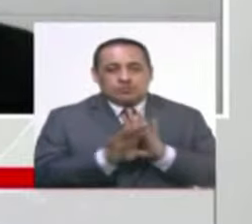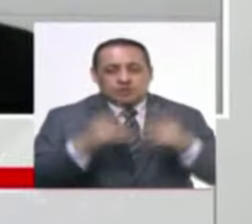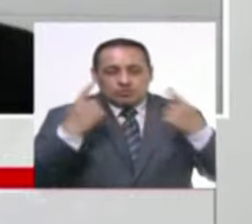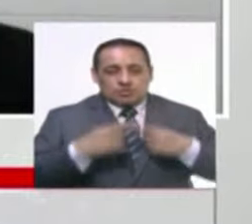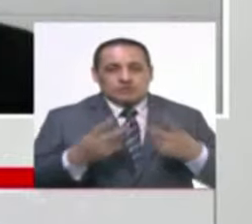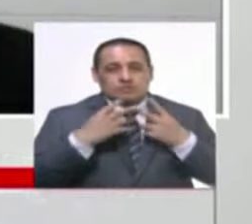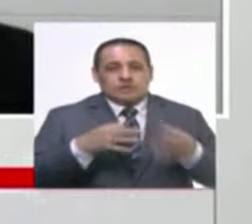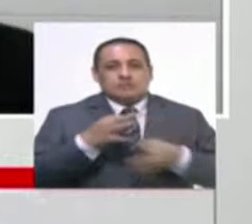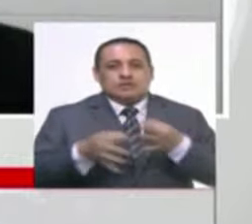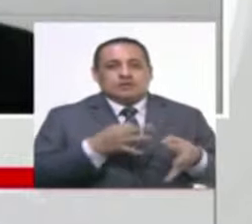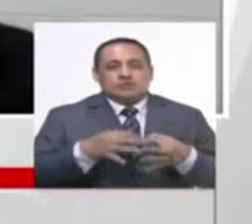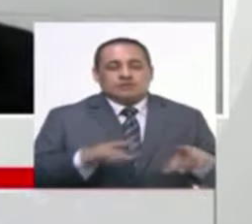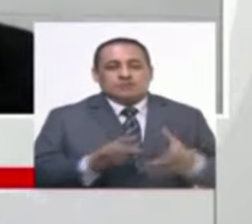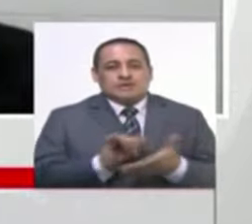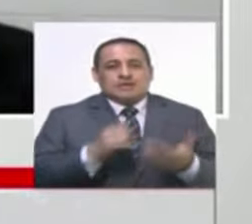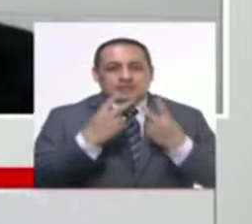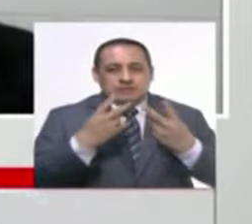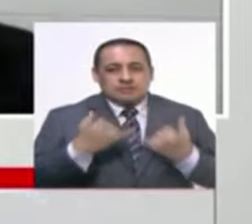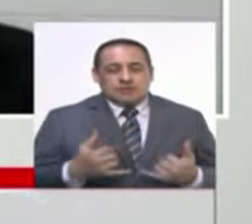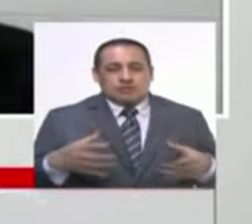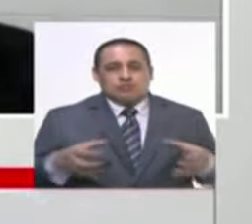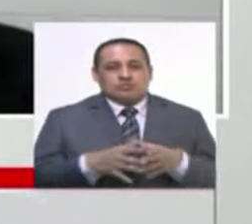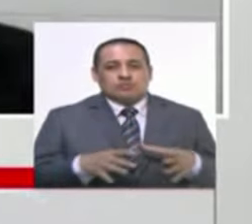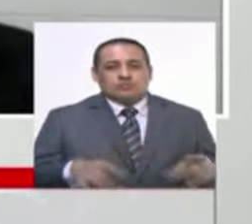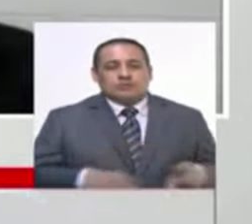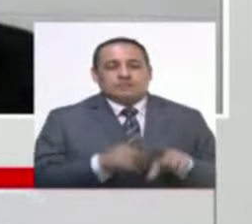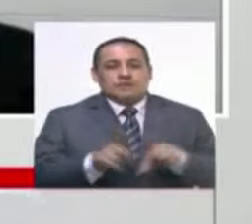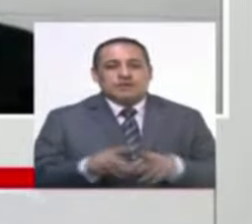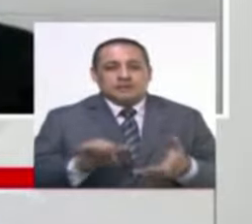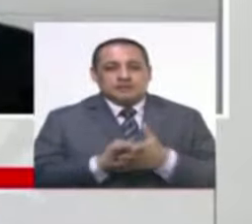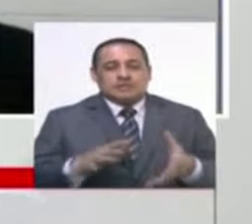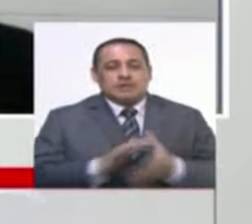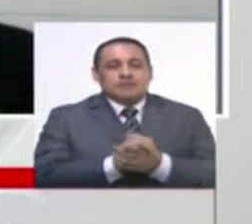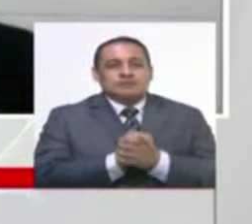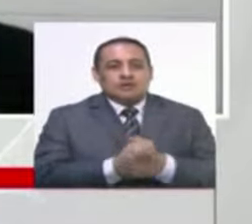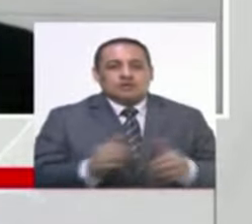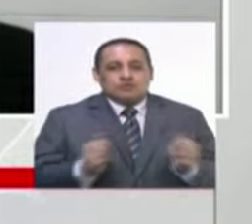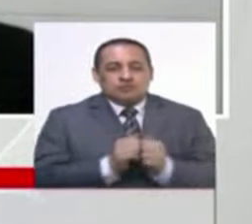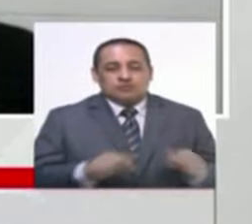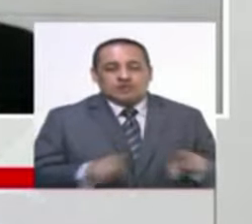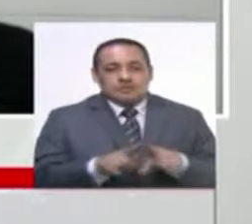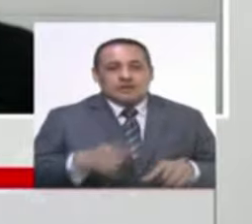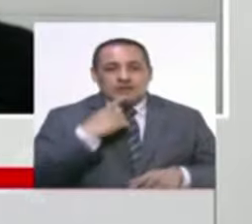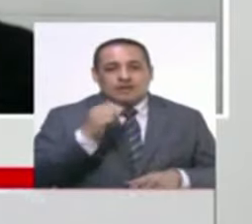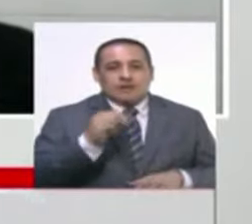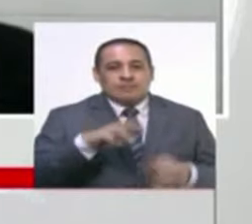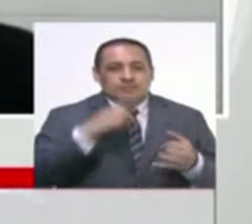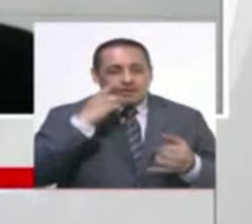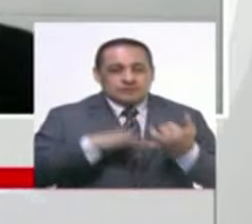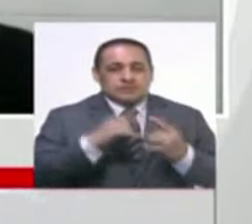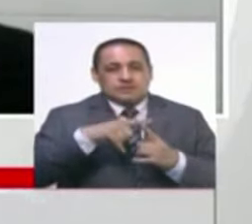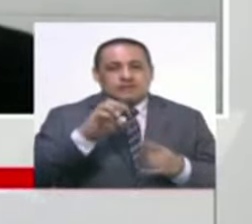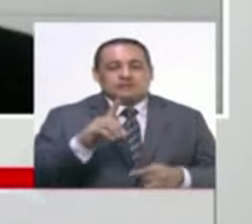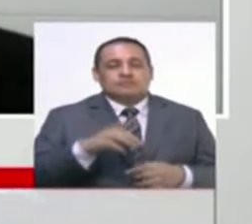o Jorge Rodríguez Vélez tienen amistad con el señor Mesa?